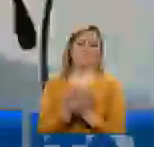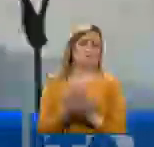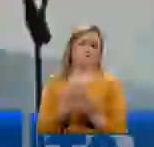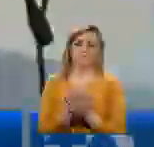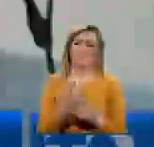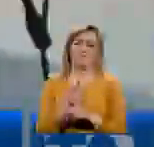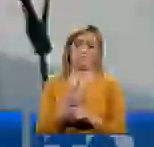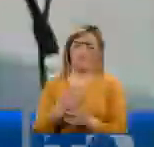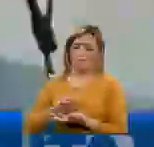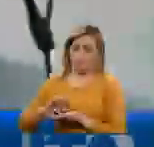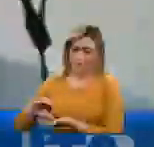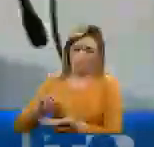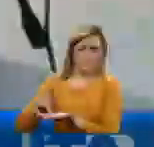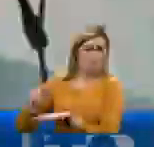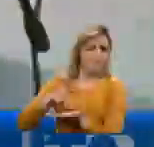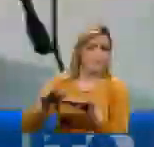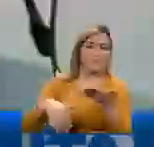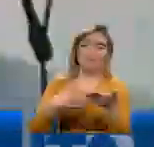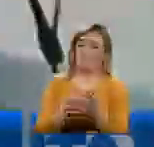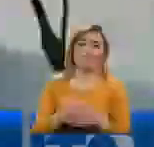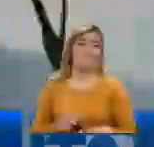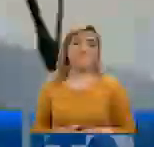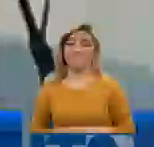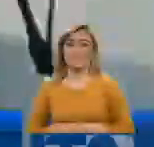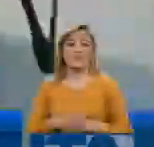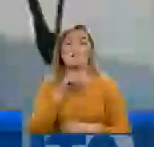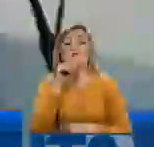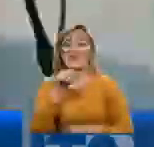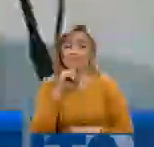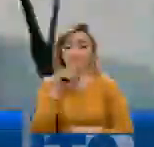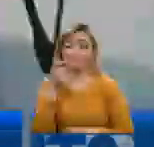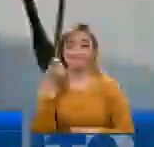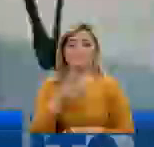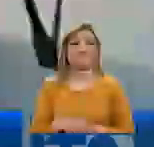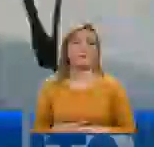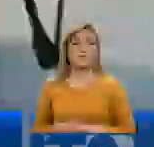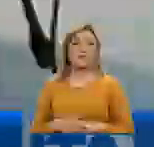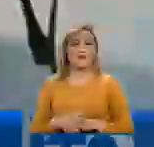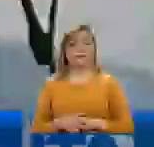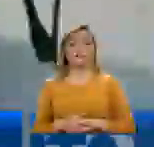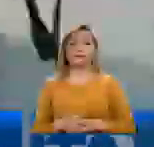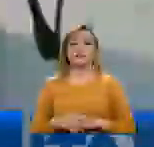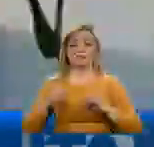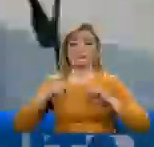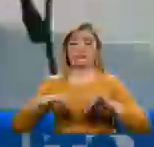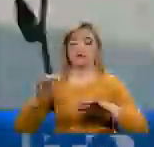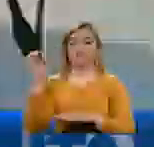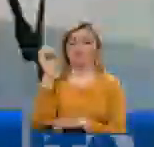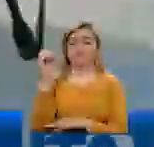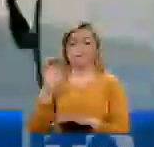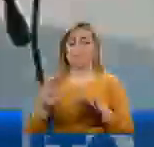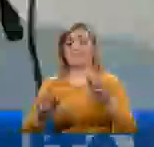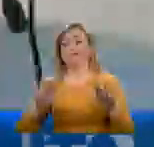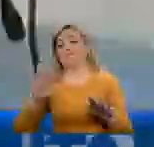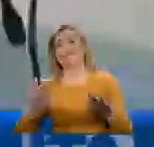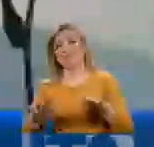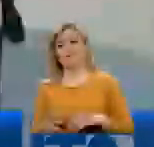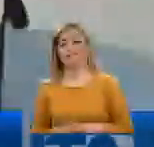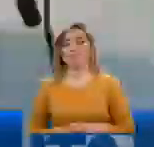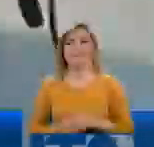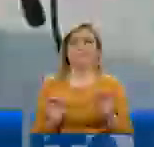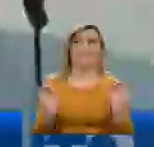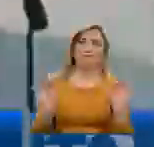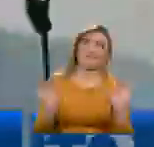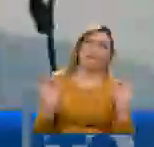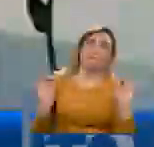a todos y además... no necesariamente va a alcanzar a todos ahora en septiembre o en octubre. Tal vez, con mucha